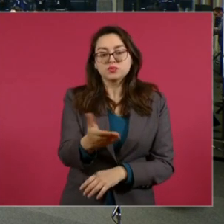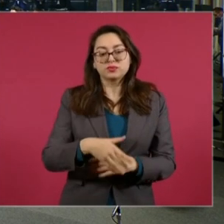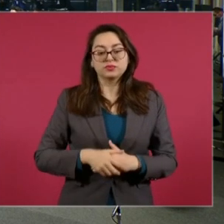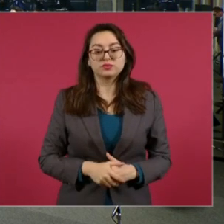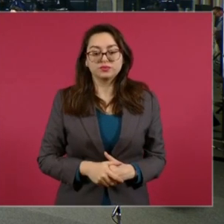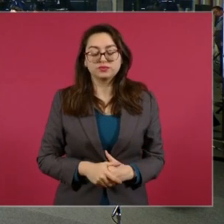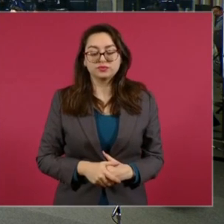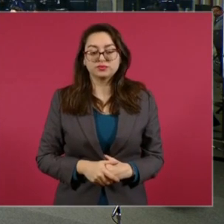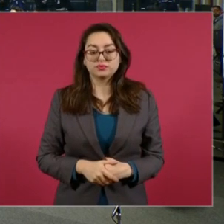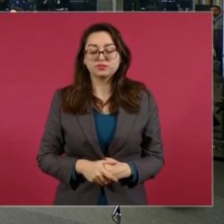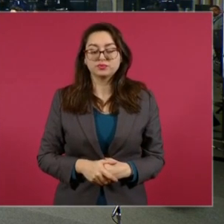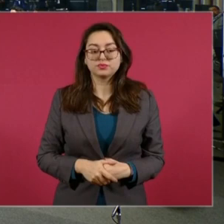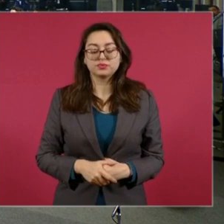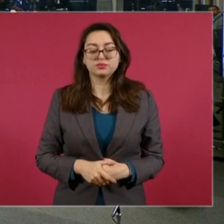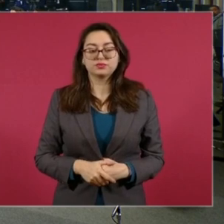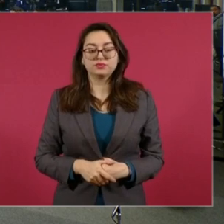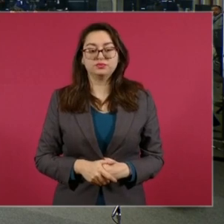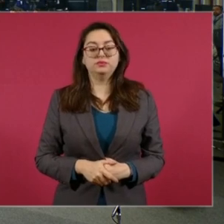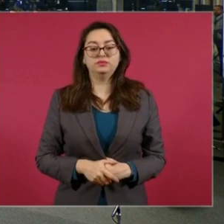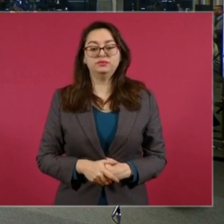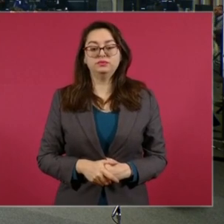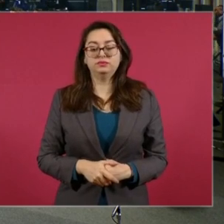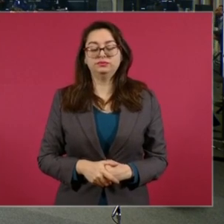convierta en